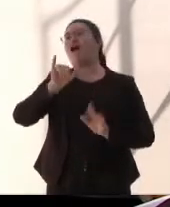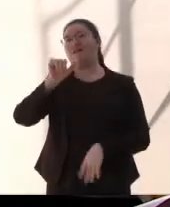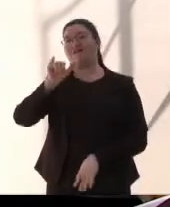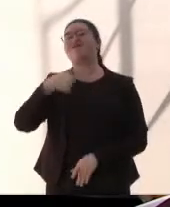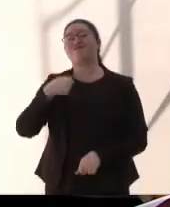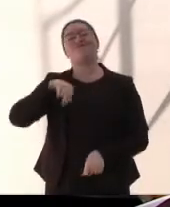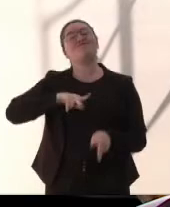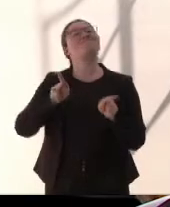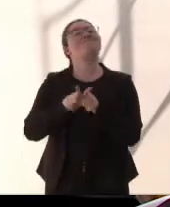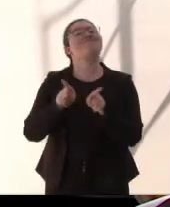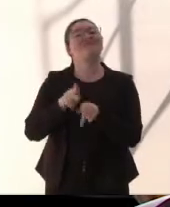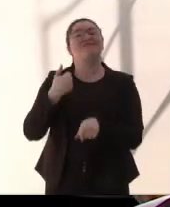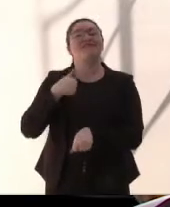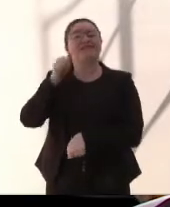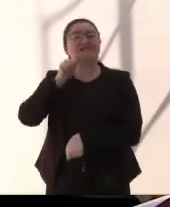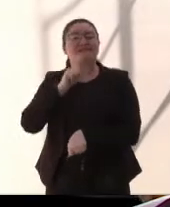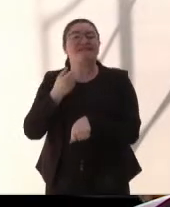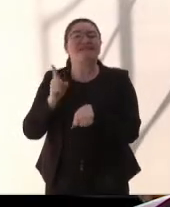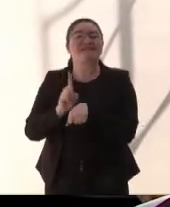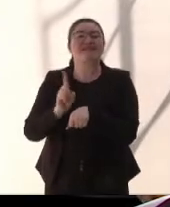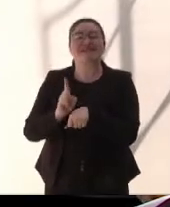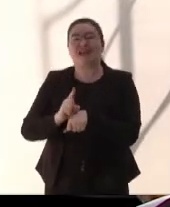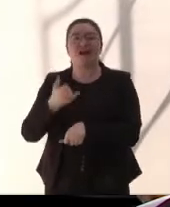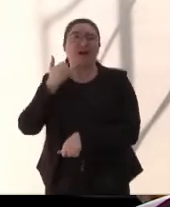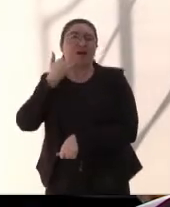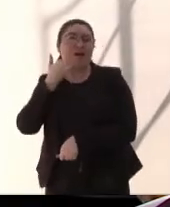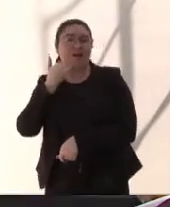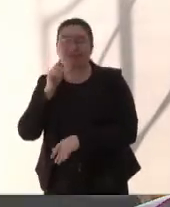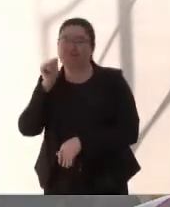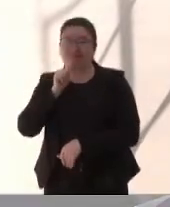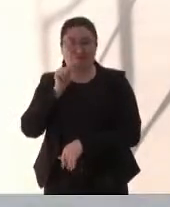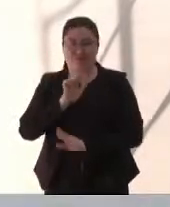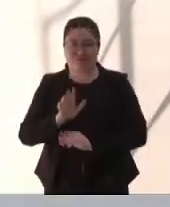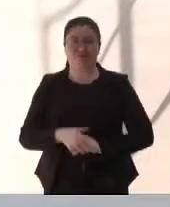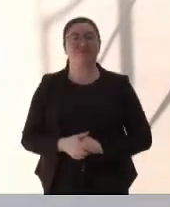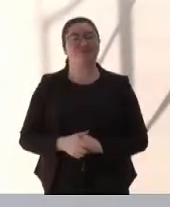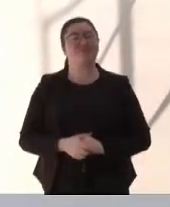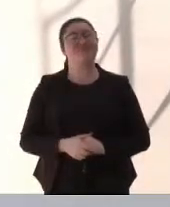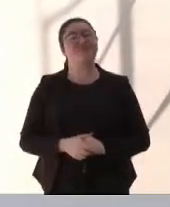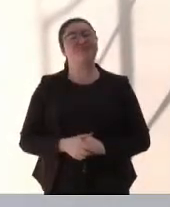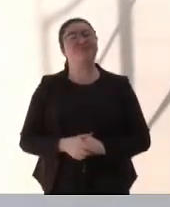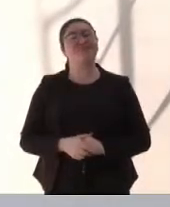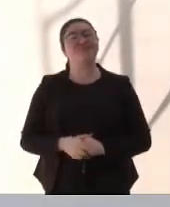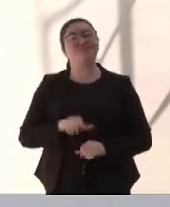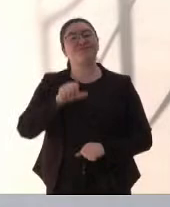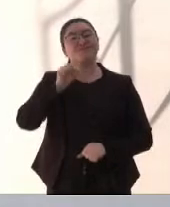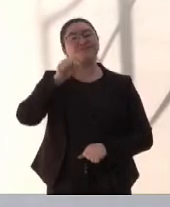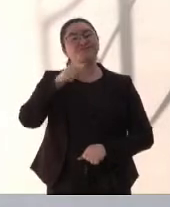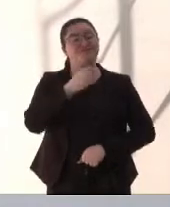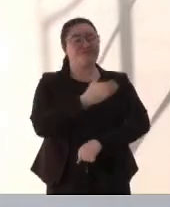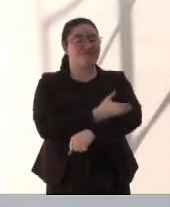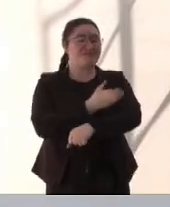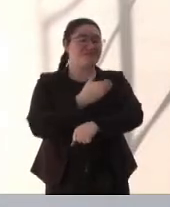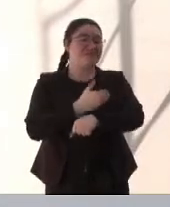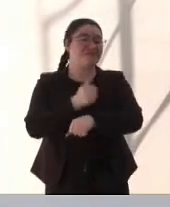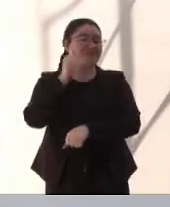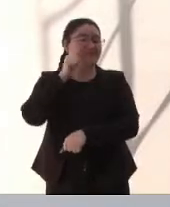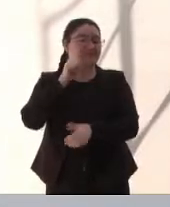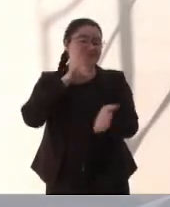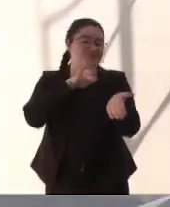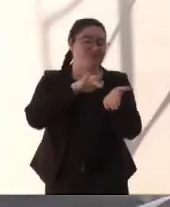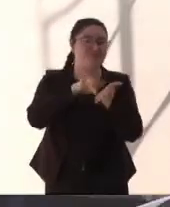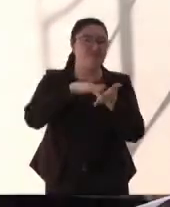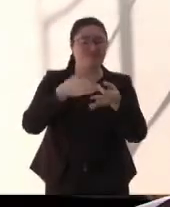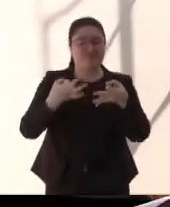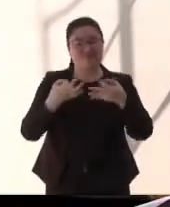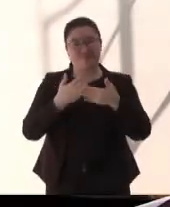nos vemos muy seguido y nos hablamos todos los días y demás. A nuestro cómplice eterno, el magistrado